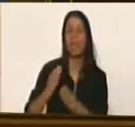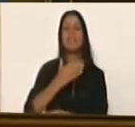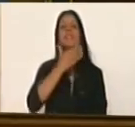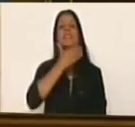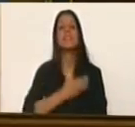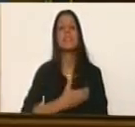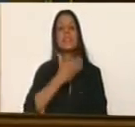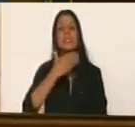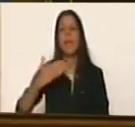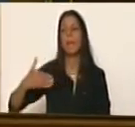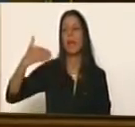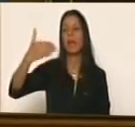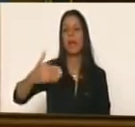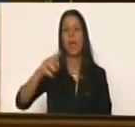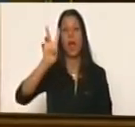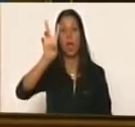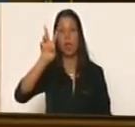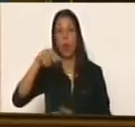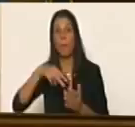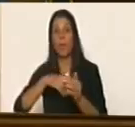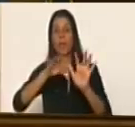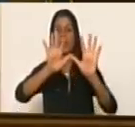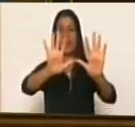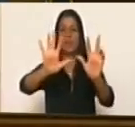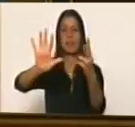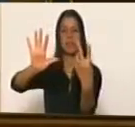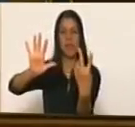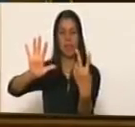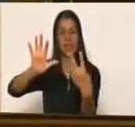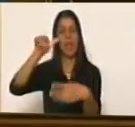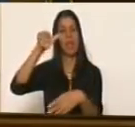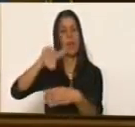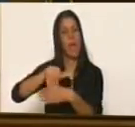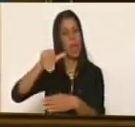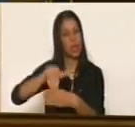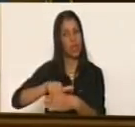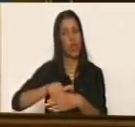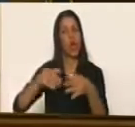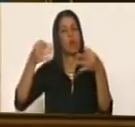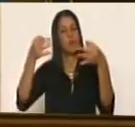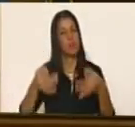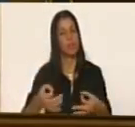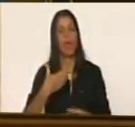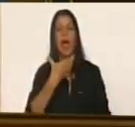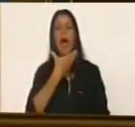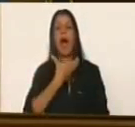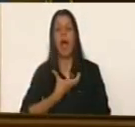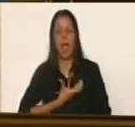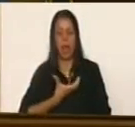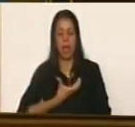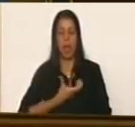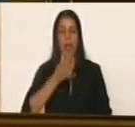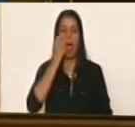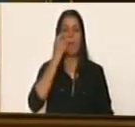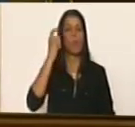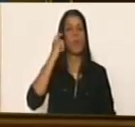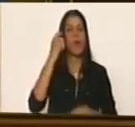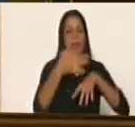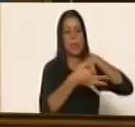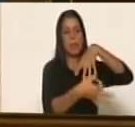diciembre del 2017 el proceso electoral para la escogencia de alcaldesas y alcaldes de los